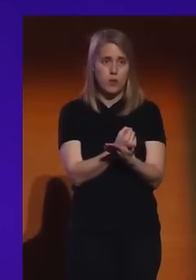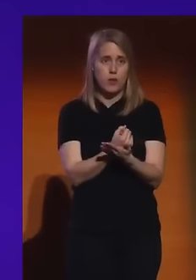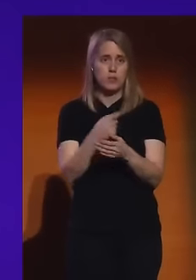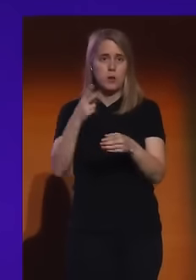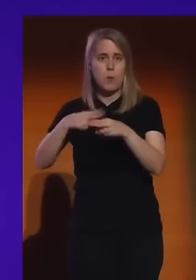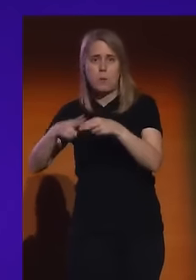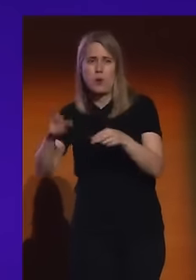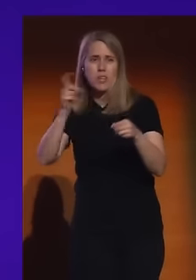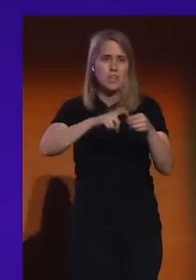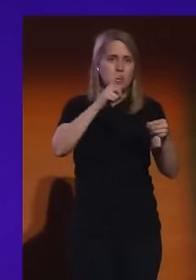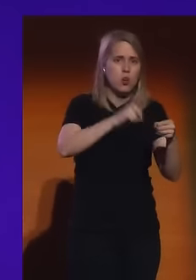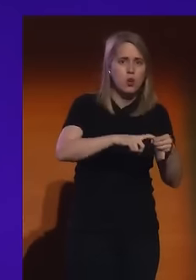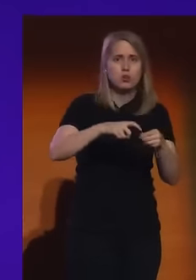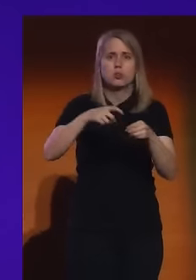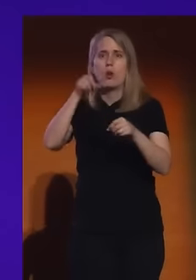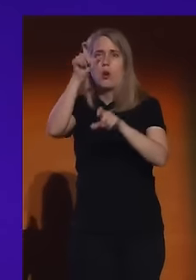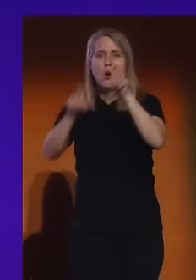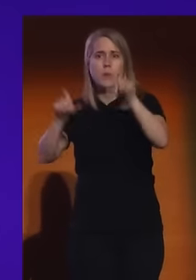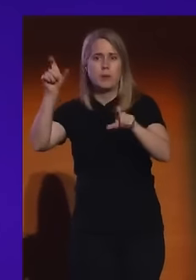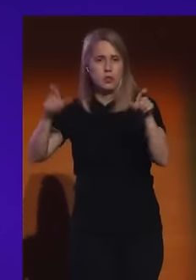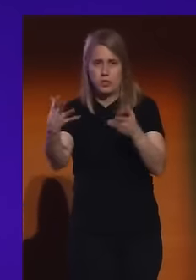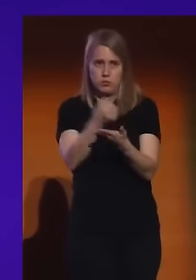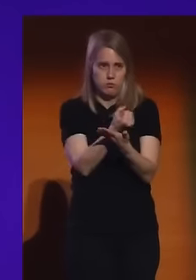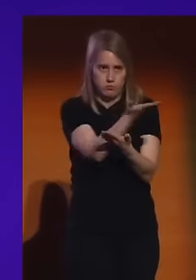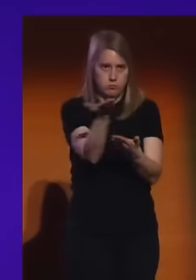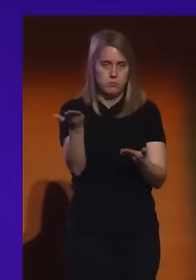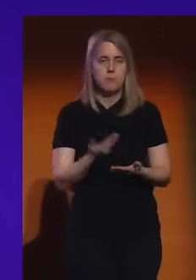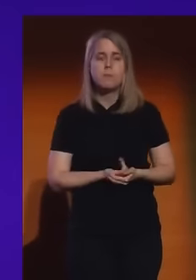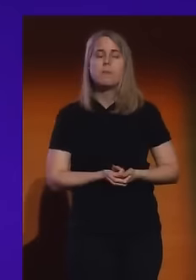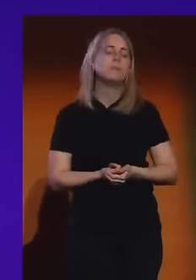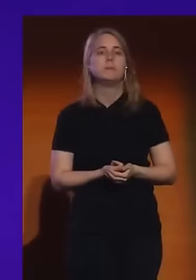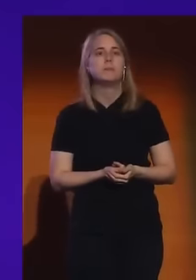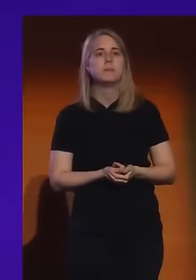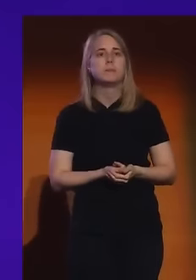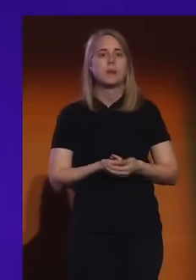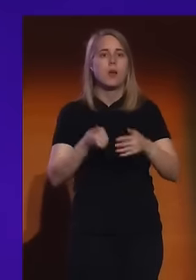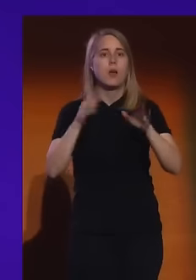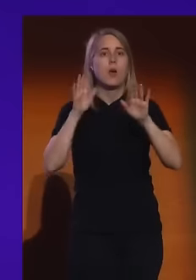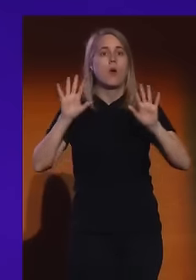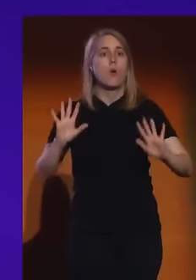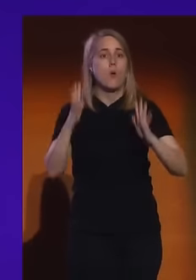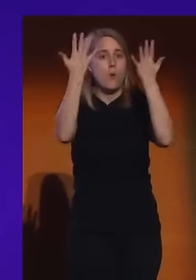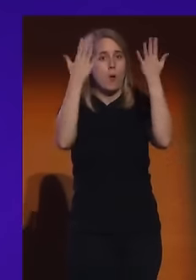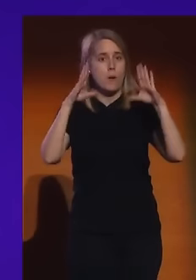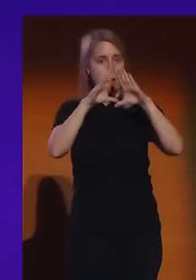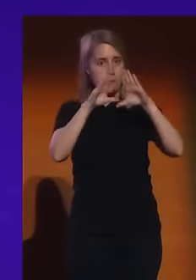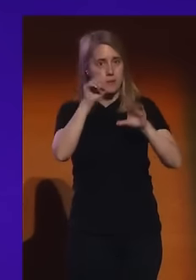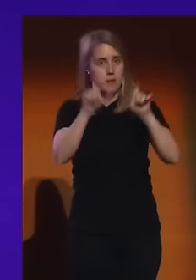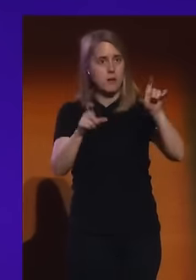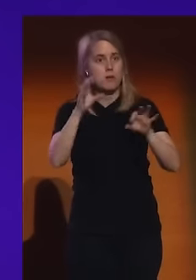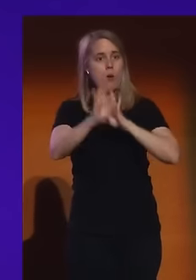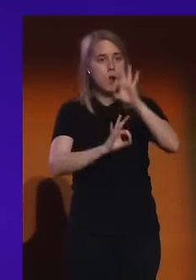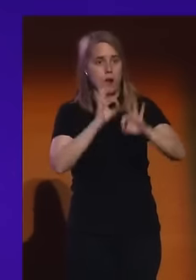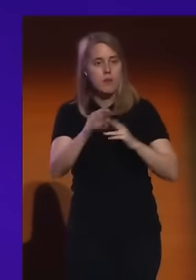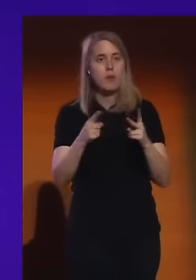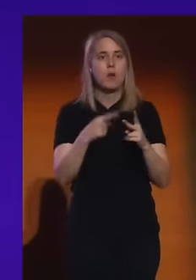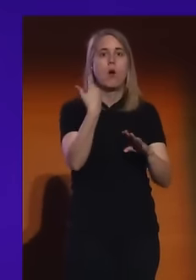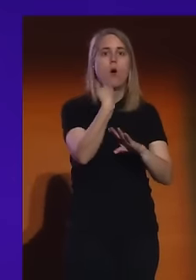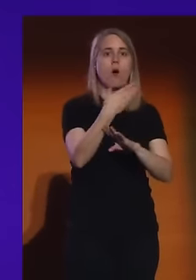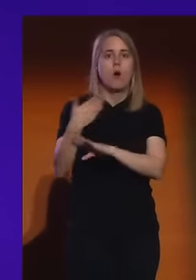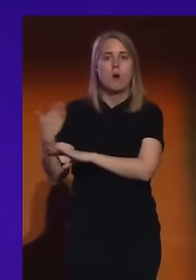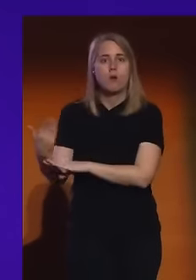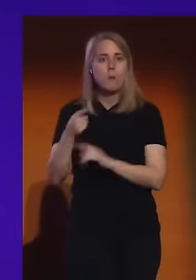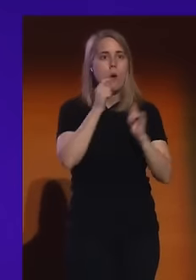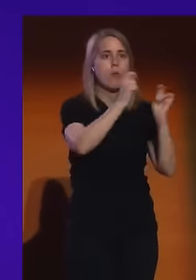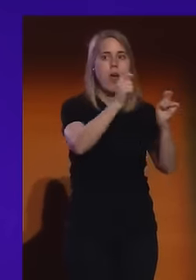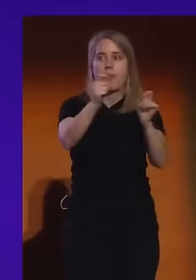militat duten jende guzar greba feminista antolatu dut ikurrina turre